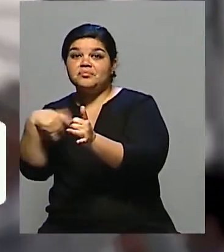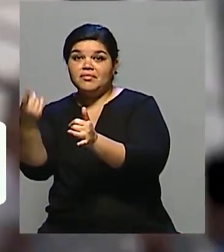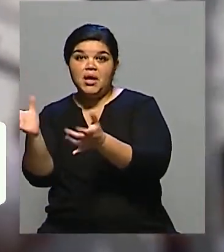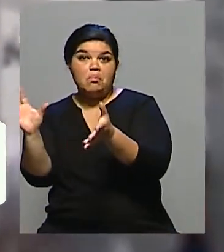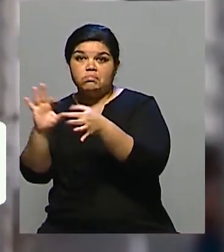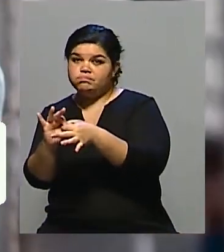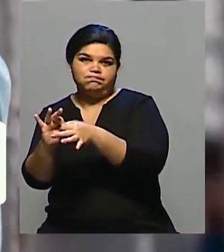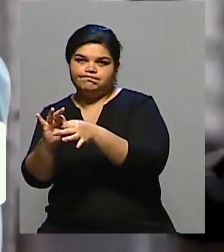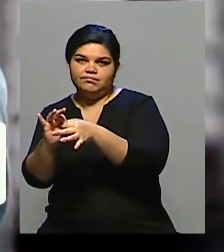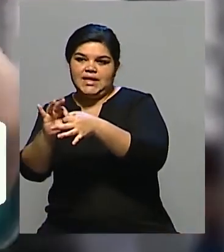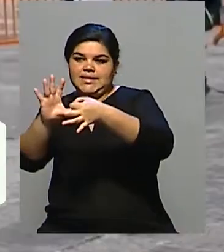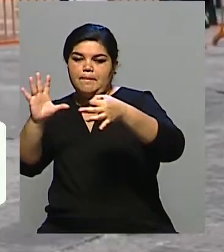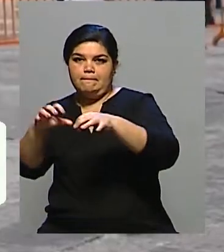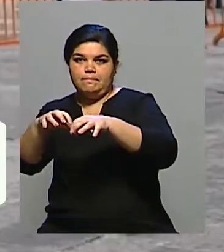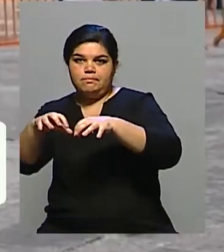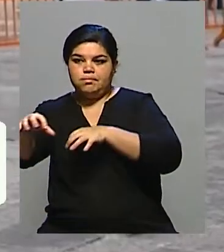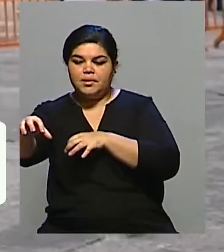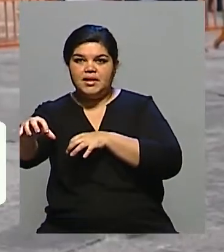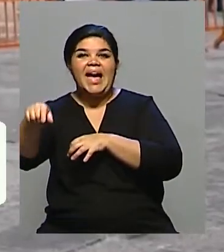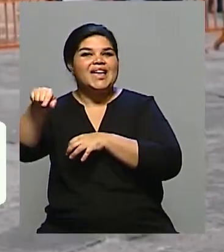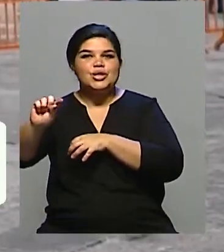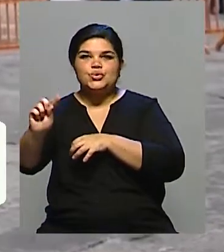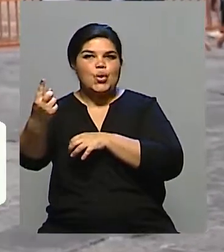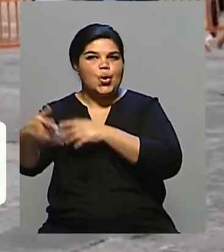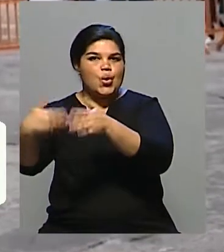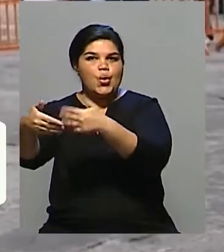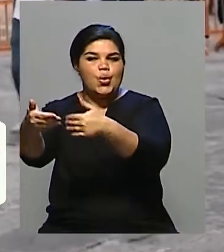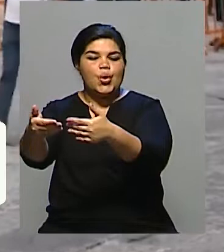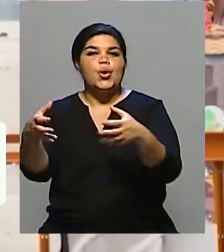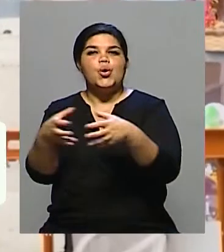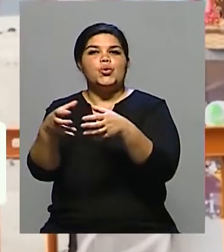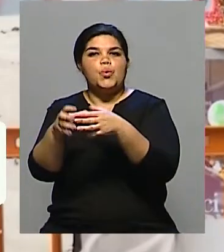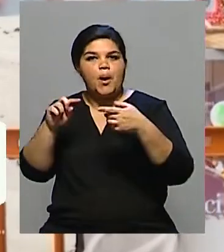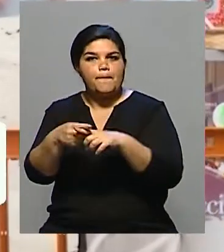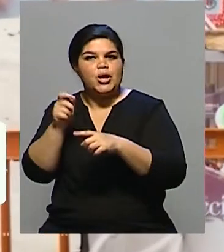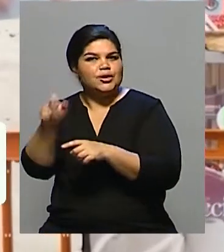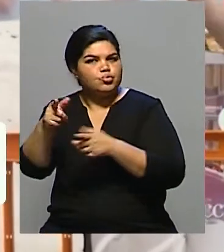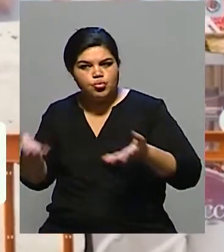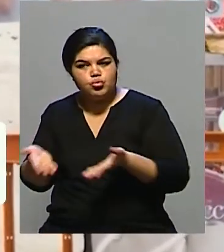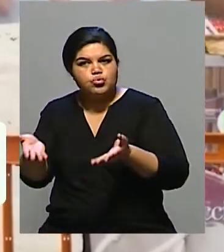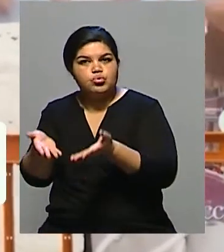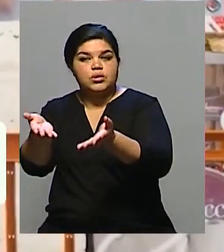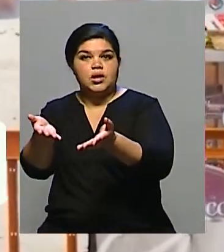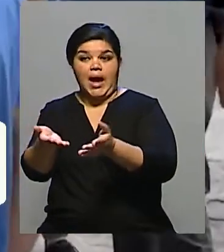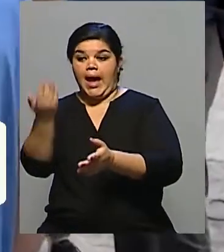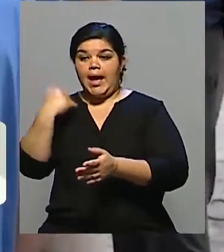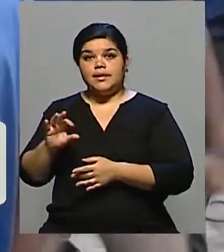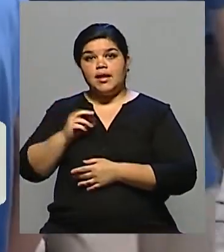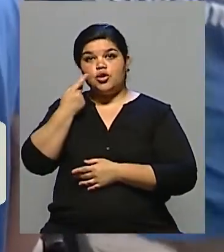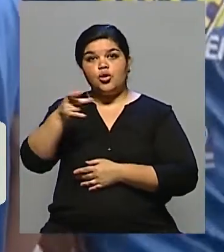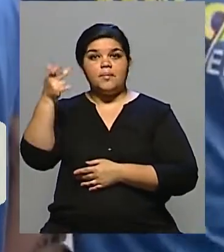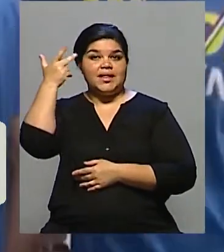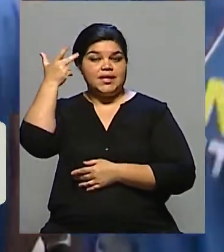Alianza Nazionale y hizo su propio partido, Fratelli d'Italia, que en las elecciones del 2018